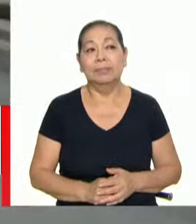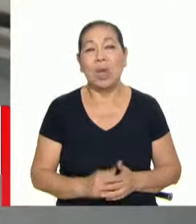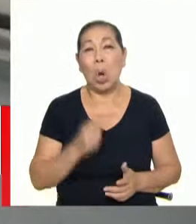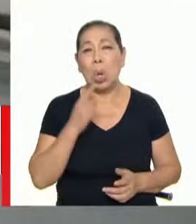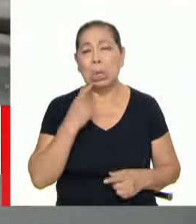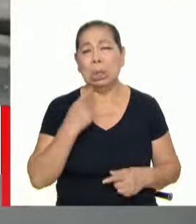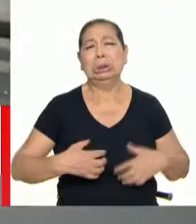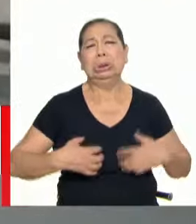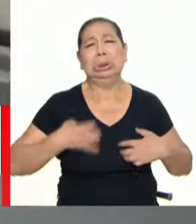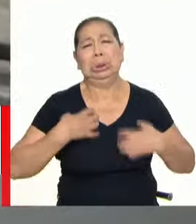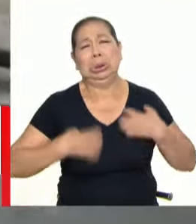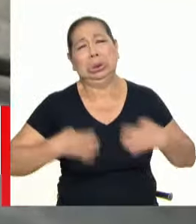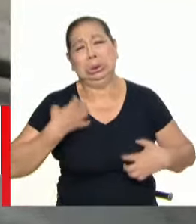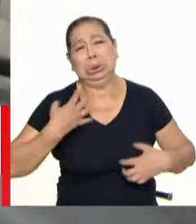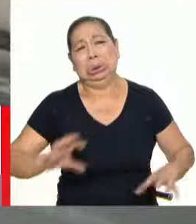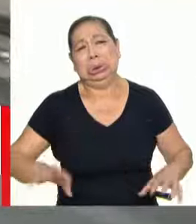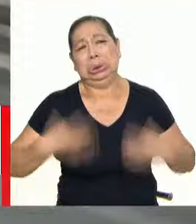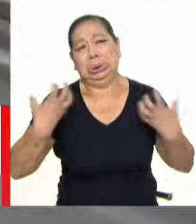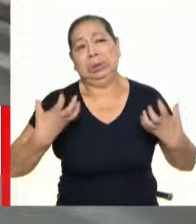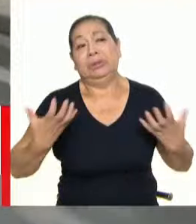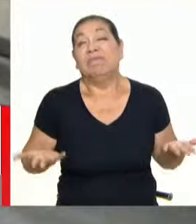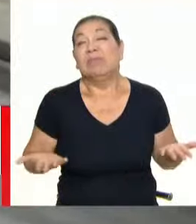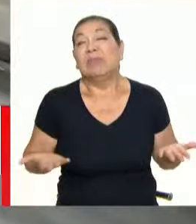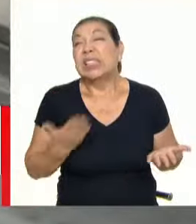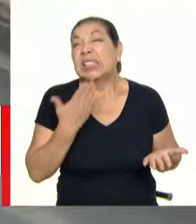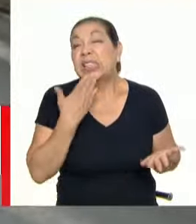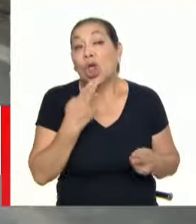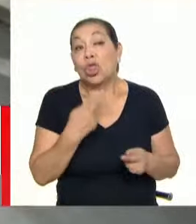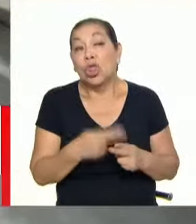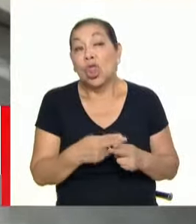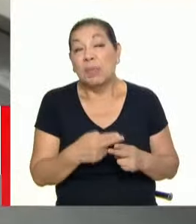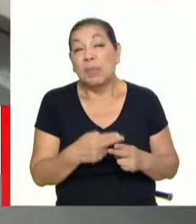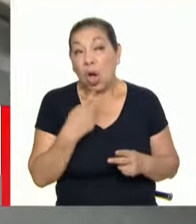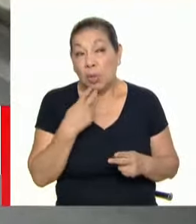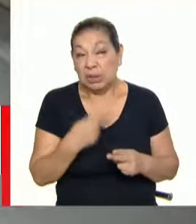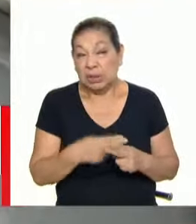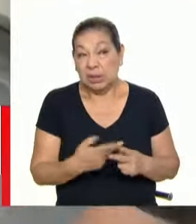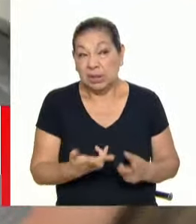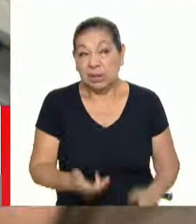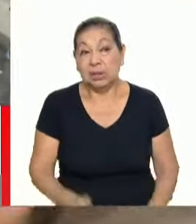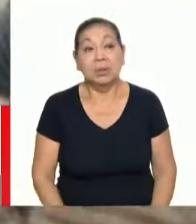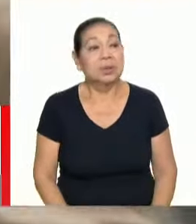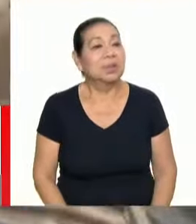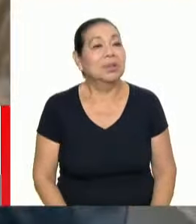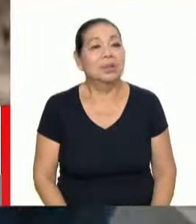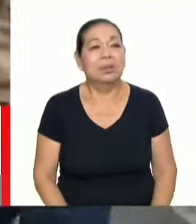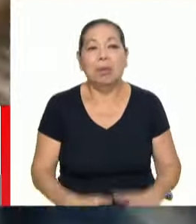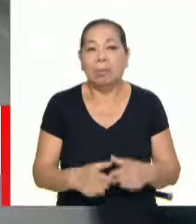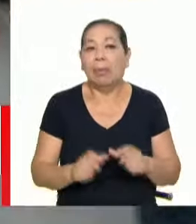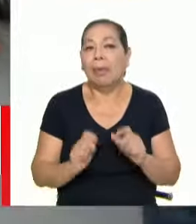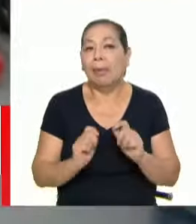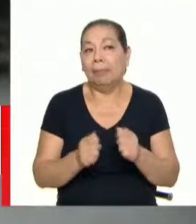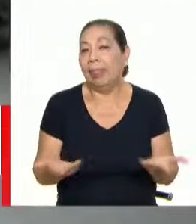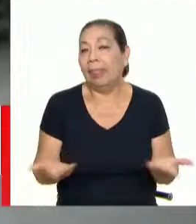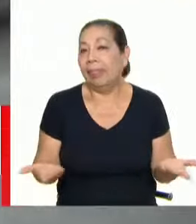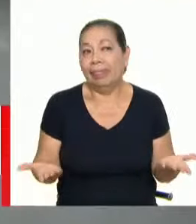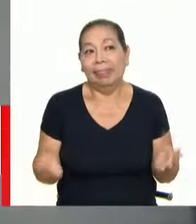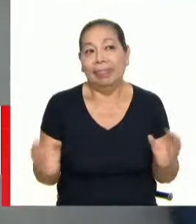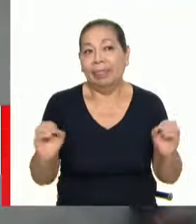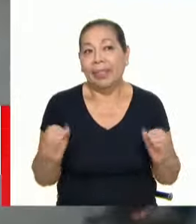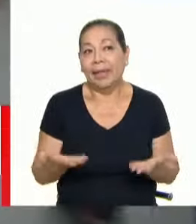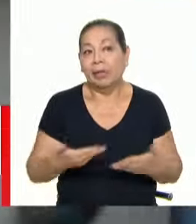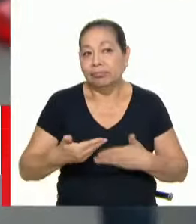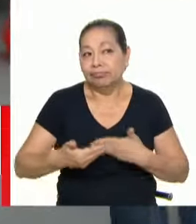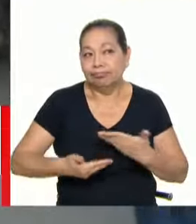Bastante desafiante la actitud de esta persona, quien no tenemos todavía identificado el nombre. ¿Se ha identificado el nombre de este conductor o...? No quiere entregar documentos, estamos precisamente